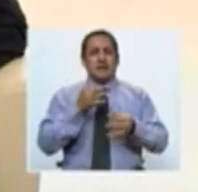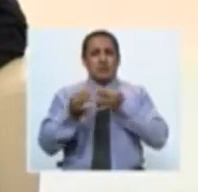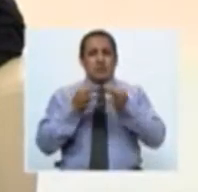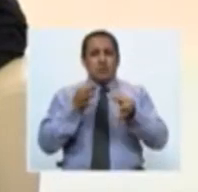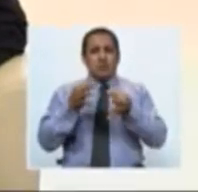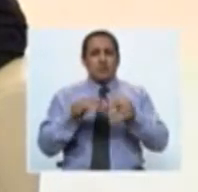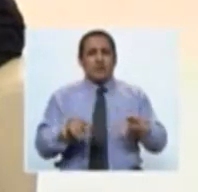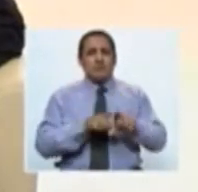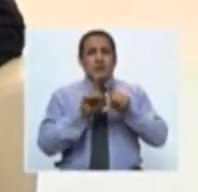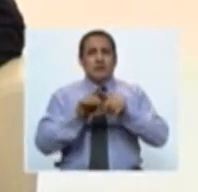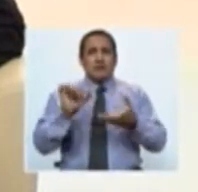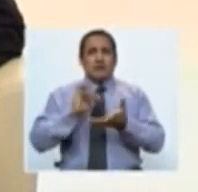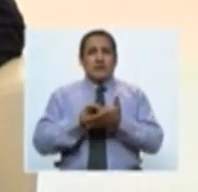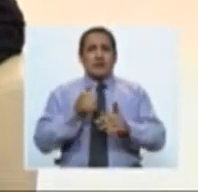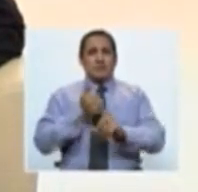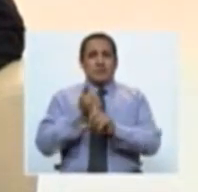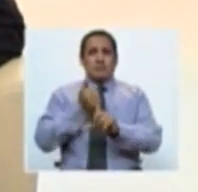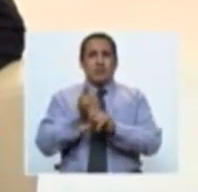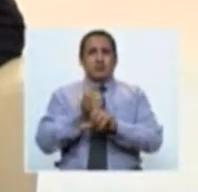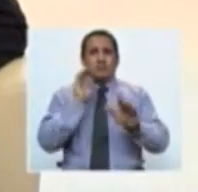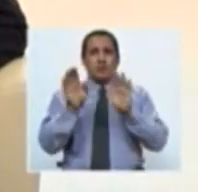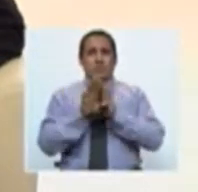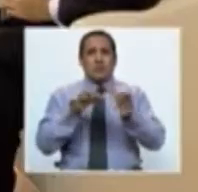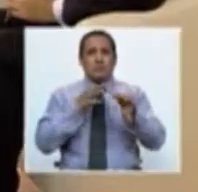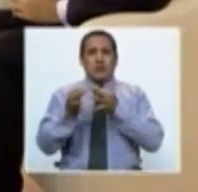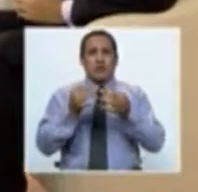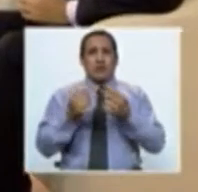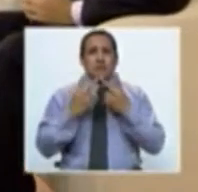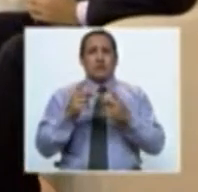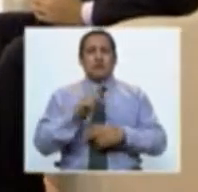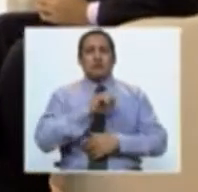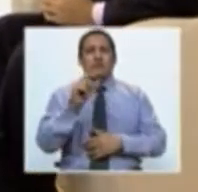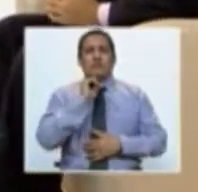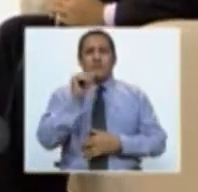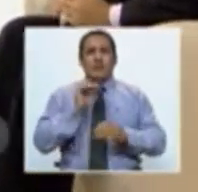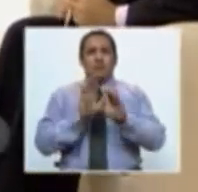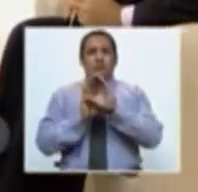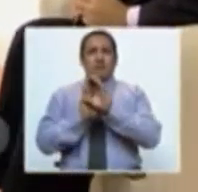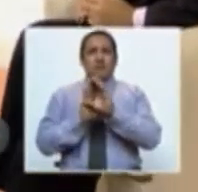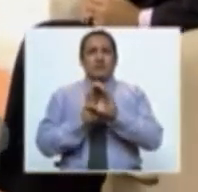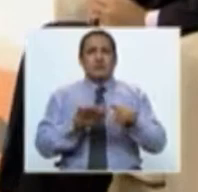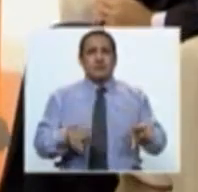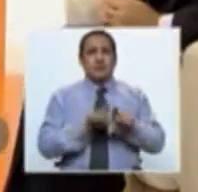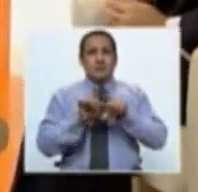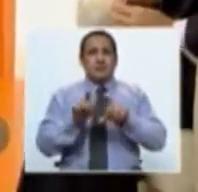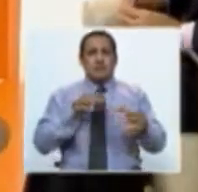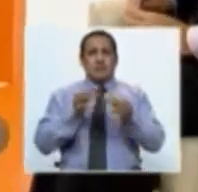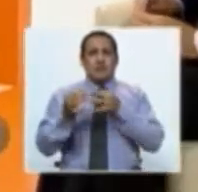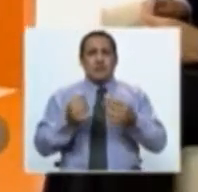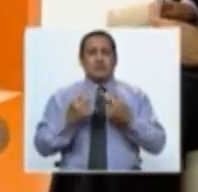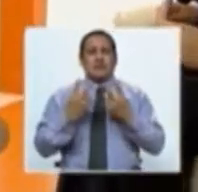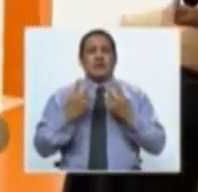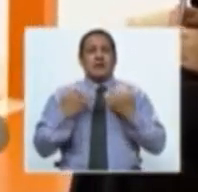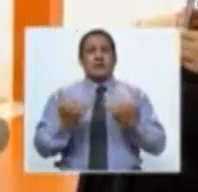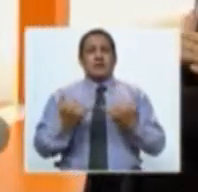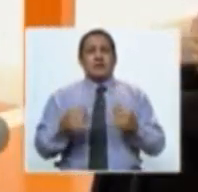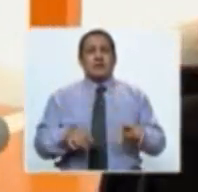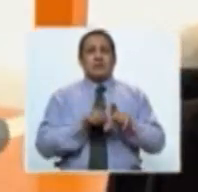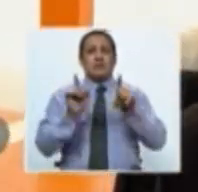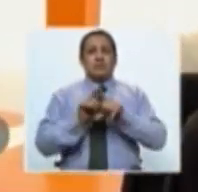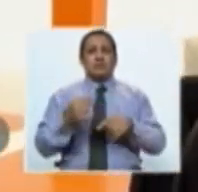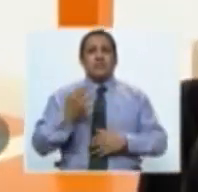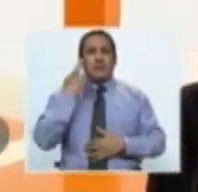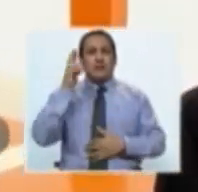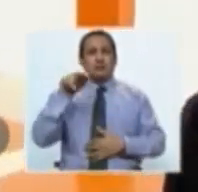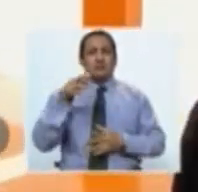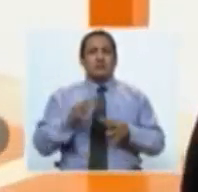El tribunal señala también que en sí mismas estas medidas tampoco son inconstitucionales porque, bueno,